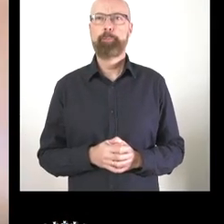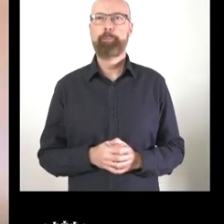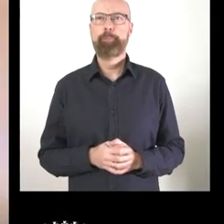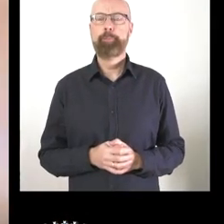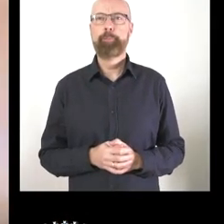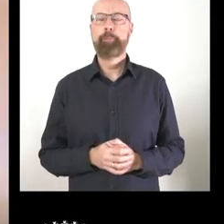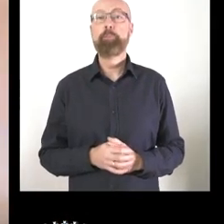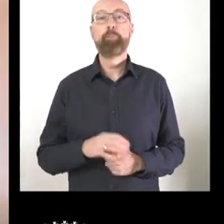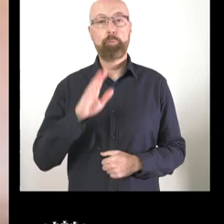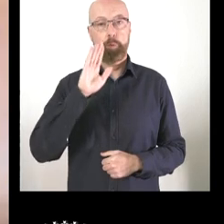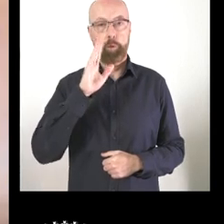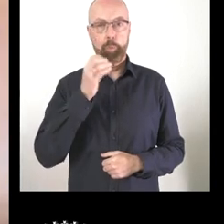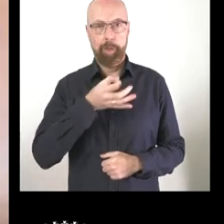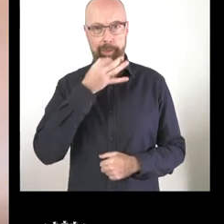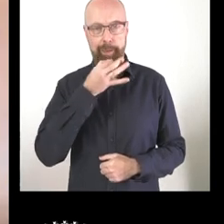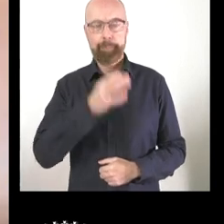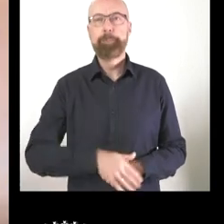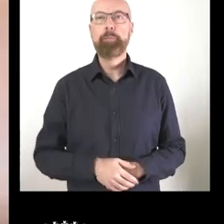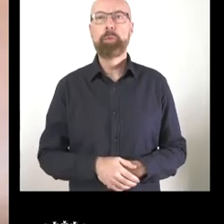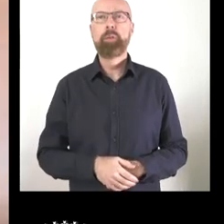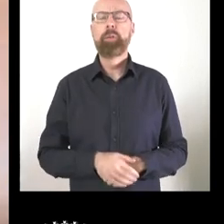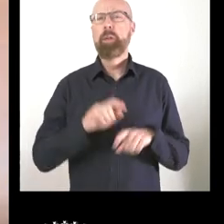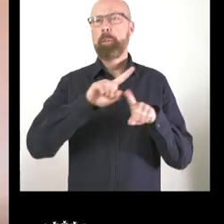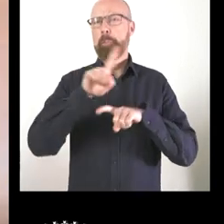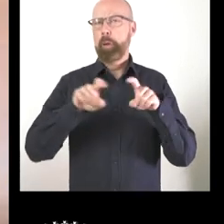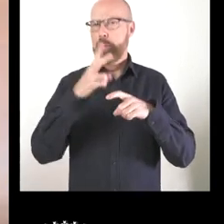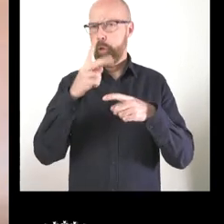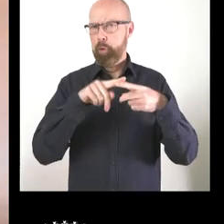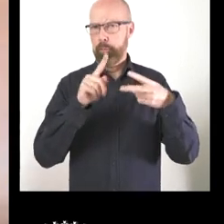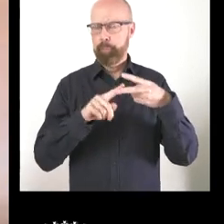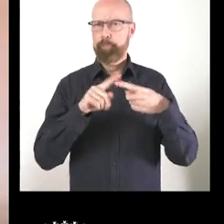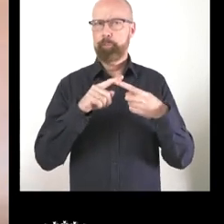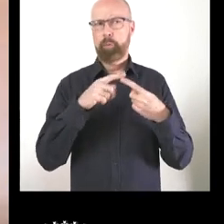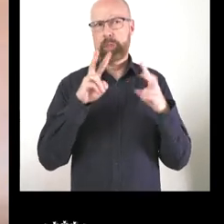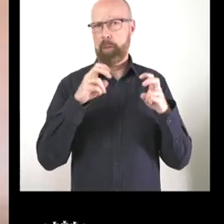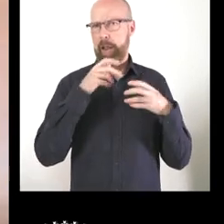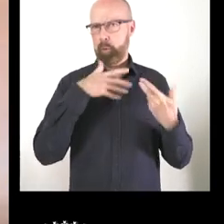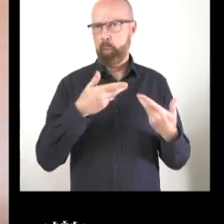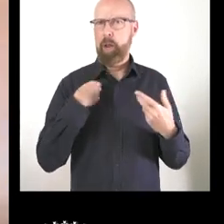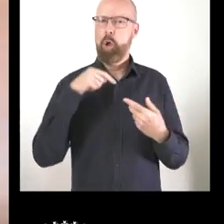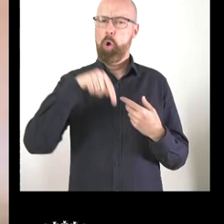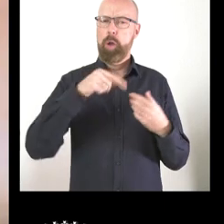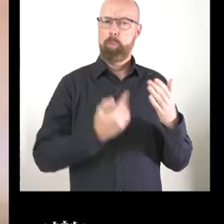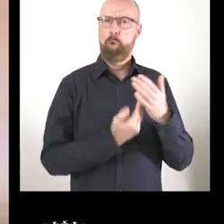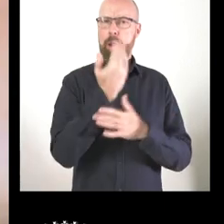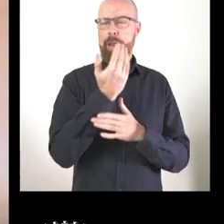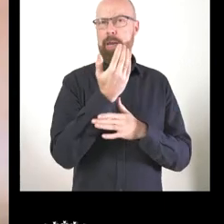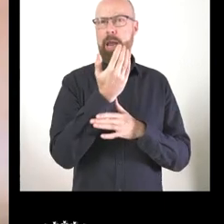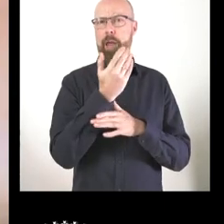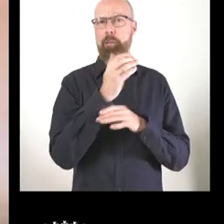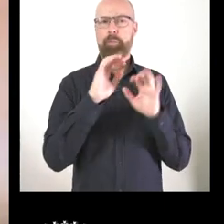Hola muy buenas tardes dos preguntas más de actualidad hay un pleno que se celebra esta mañana en Villa quilambre